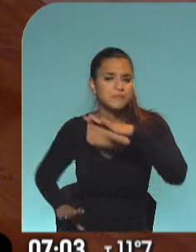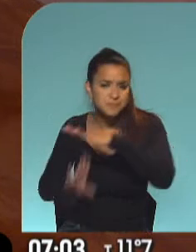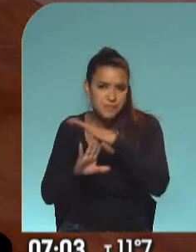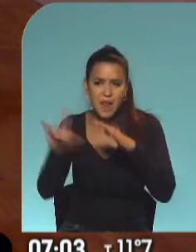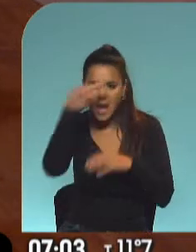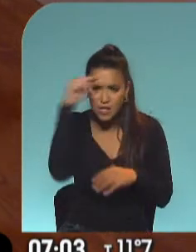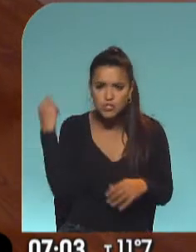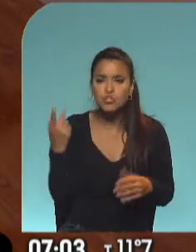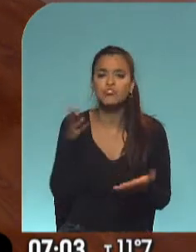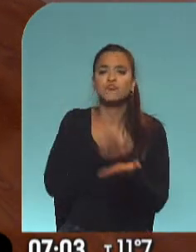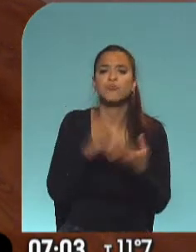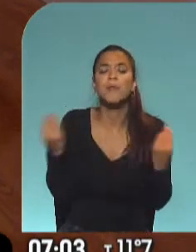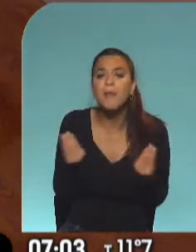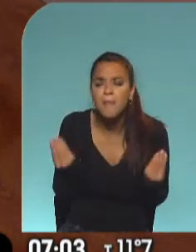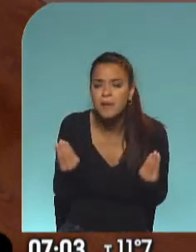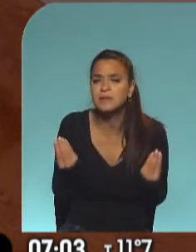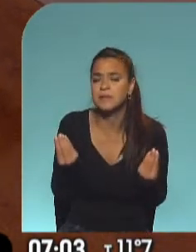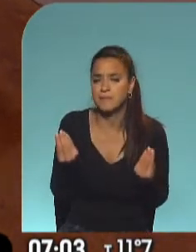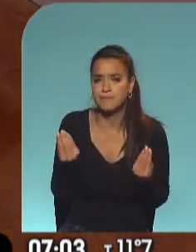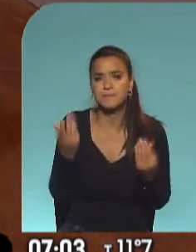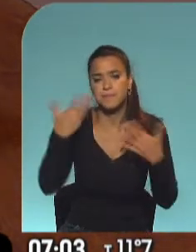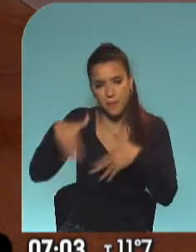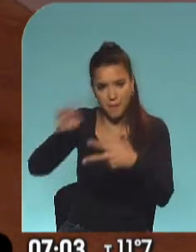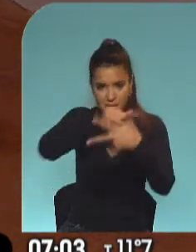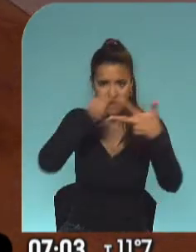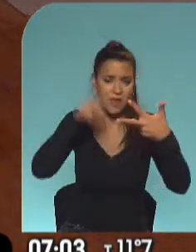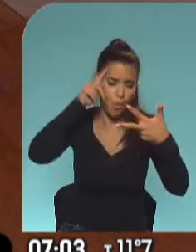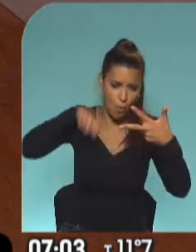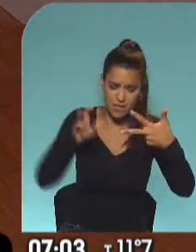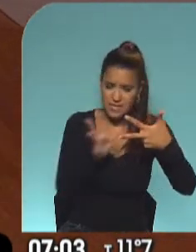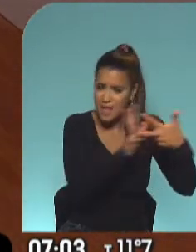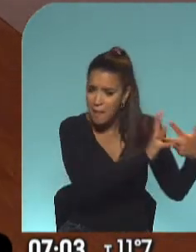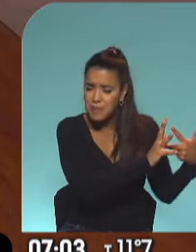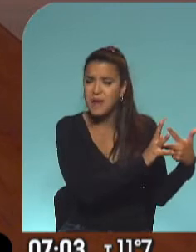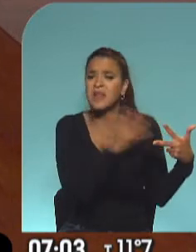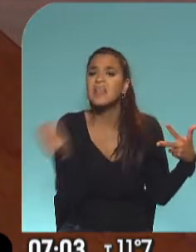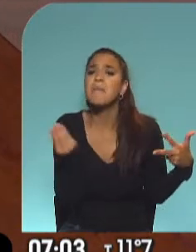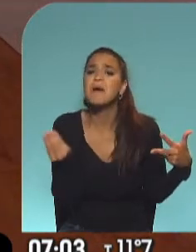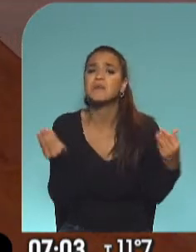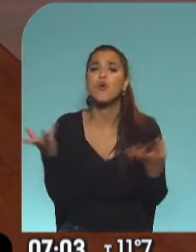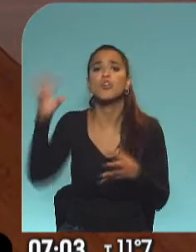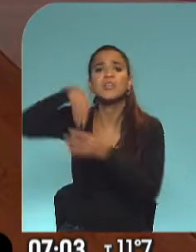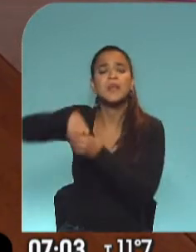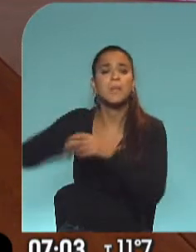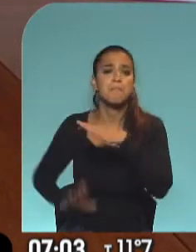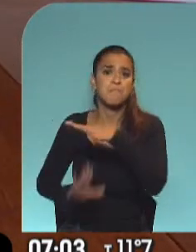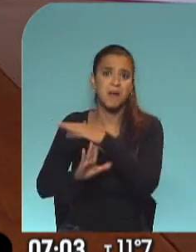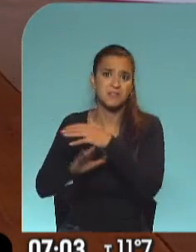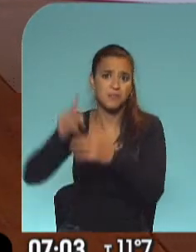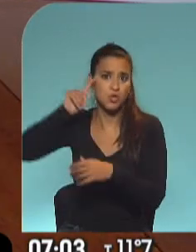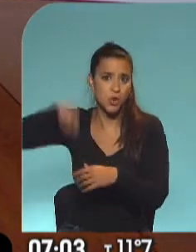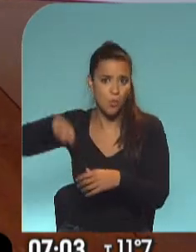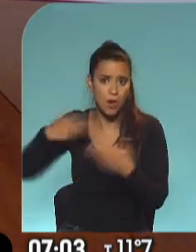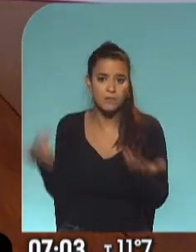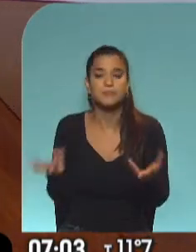marco, ¿no?, de, bueno, qué es lo que ocurre más allá de Bruglia, Bertuzzi y Castelli con los integrantes del máximo Tribunal de Justicia de la Nación. Bueno, el